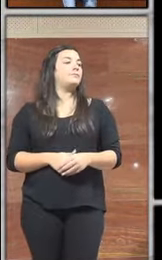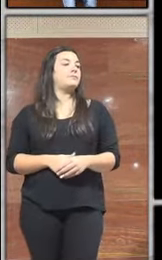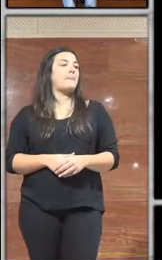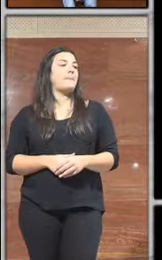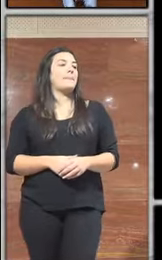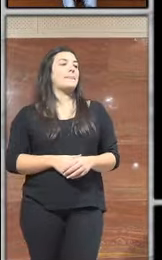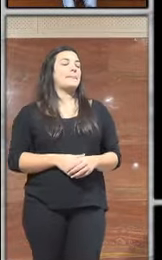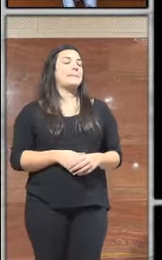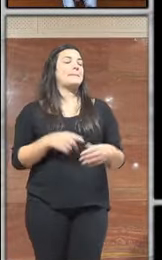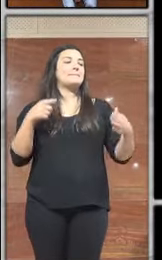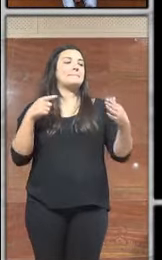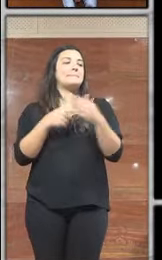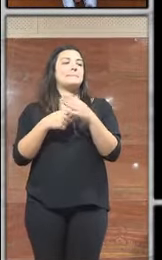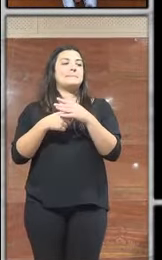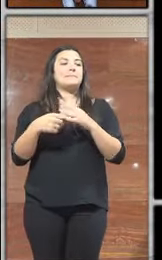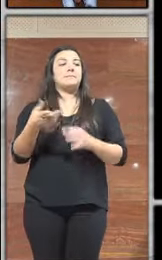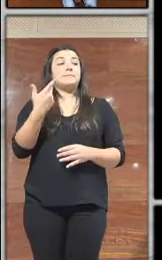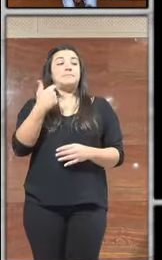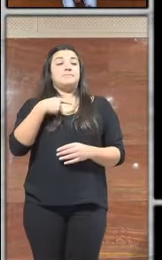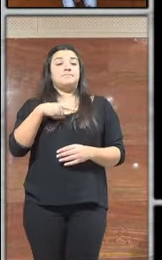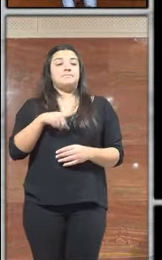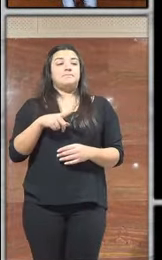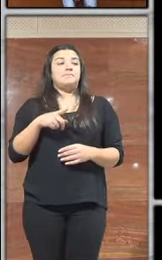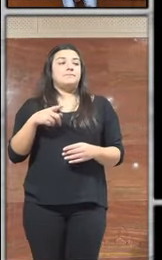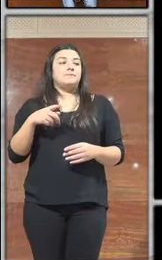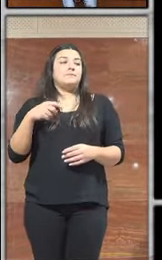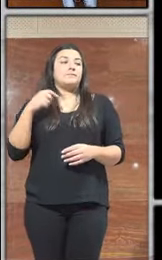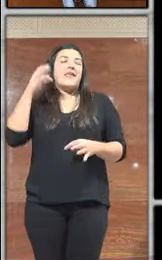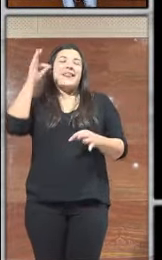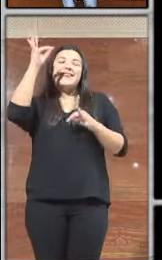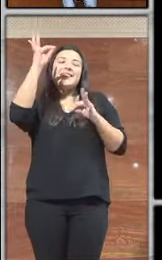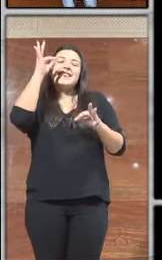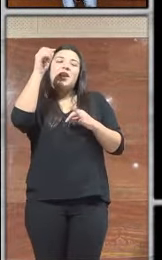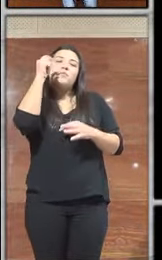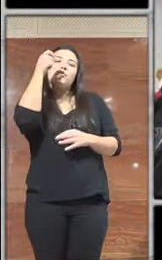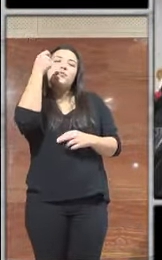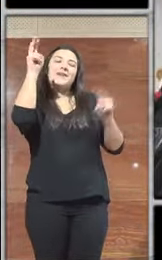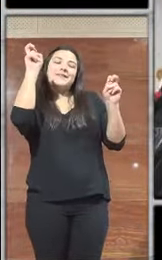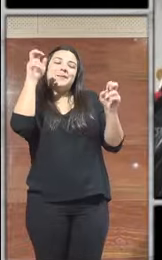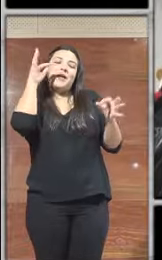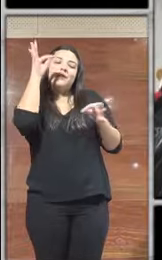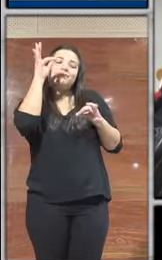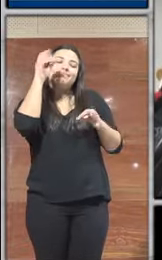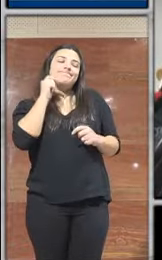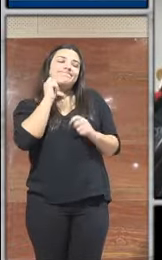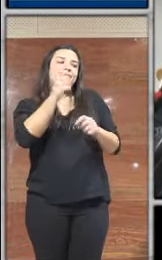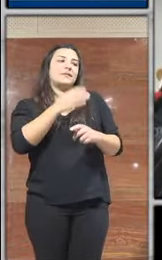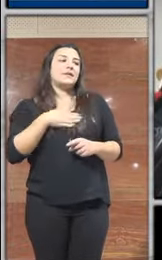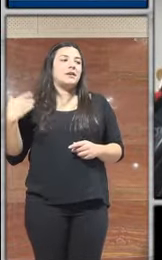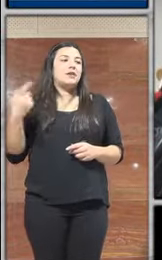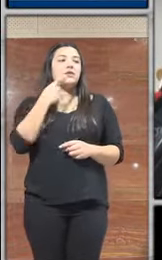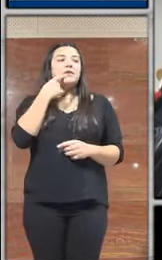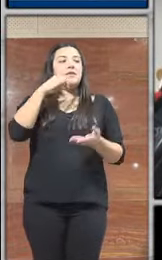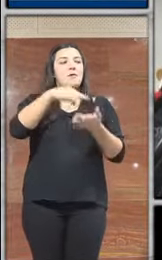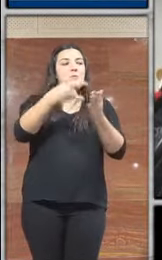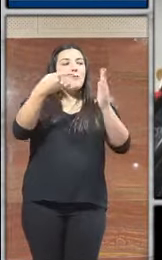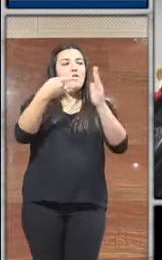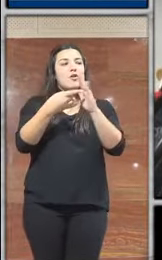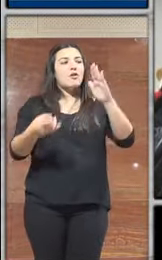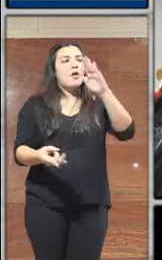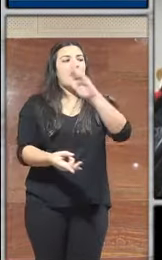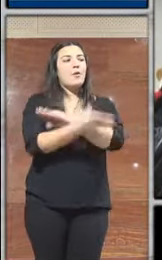no, no para ahondar un poco más en este tema un par de pinceladas nada más existen proyectos por